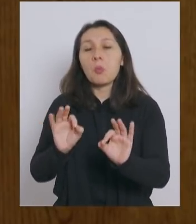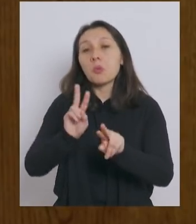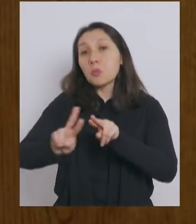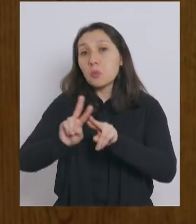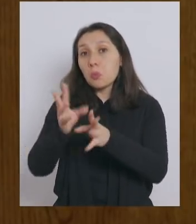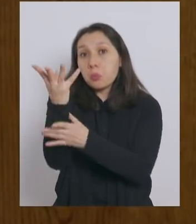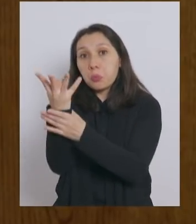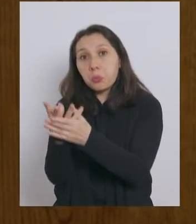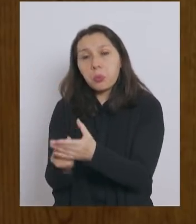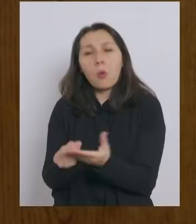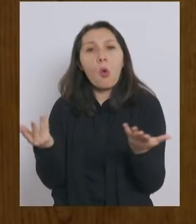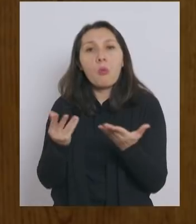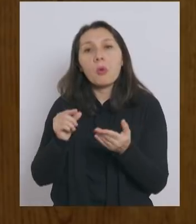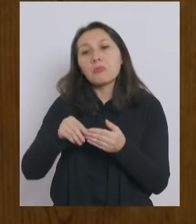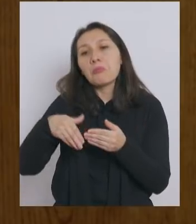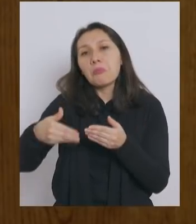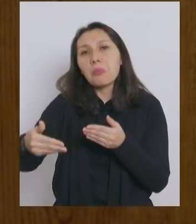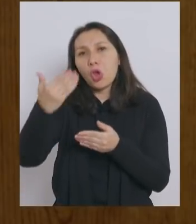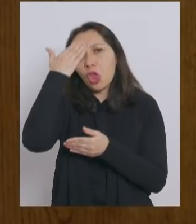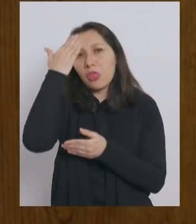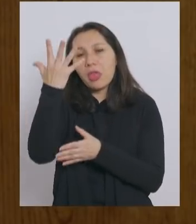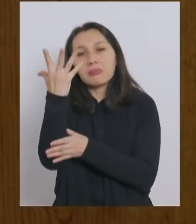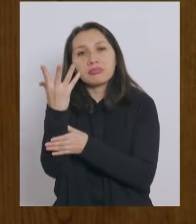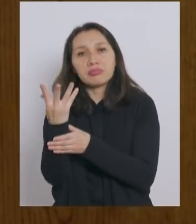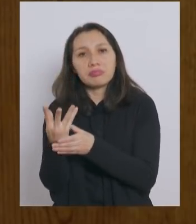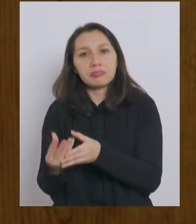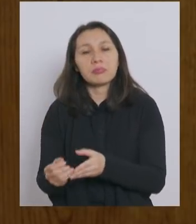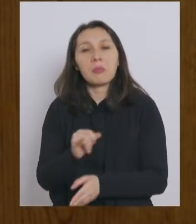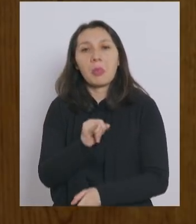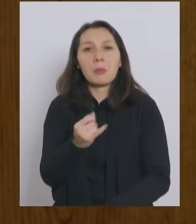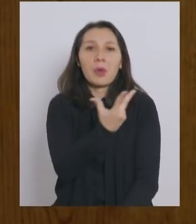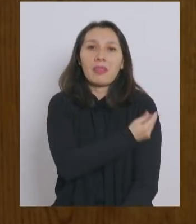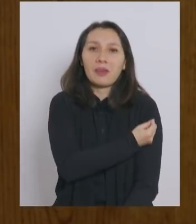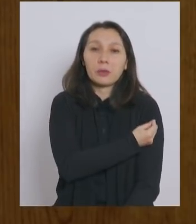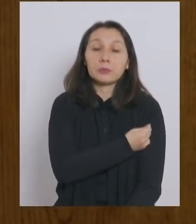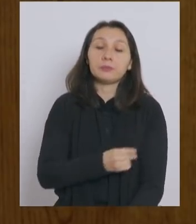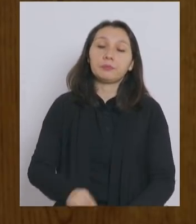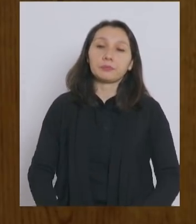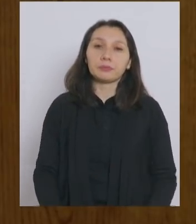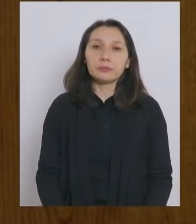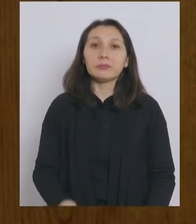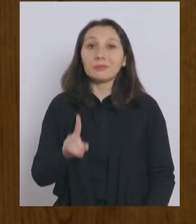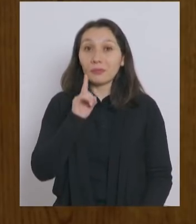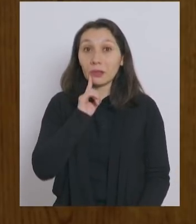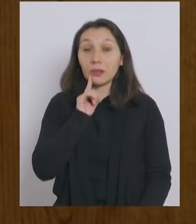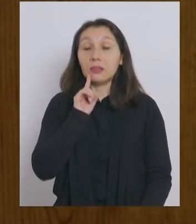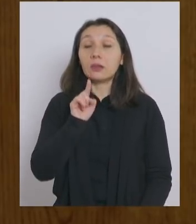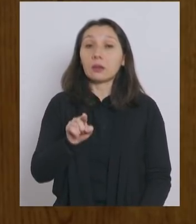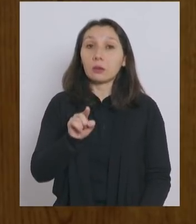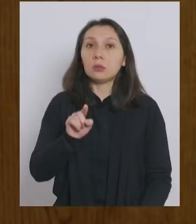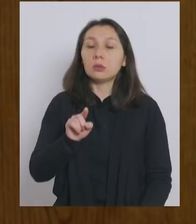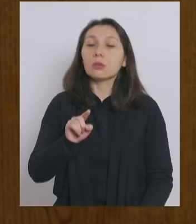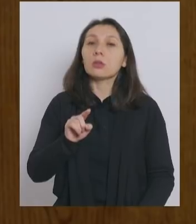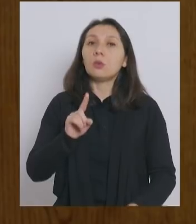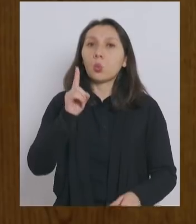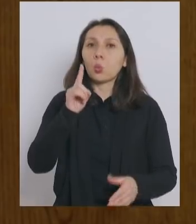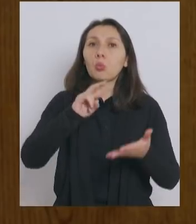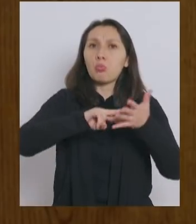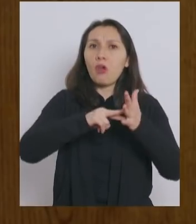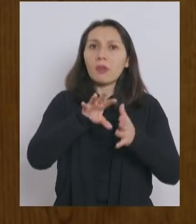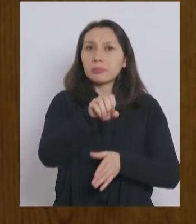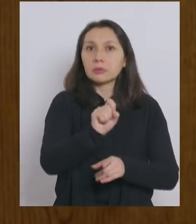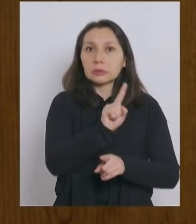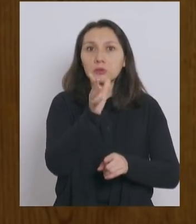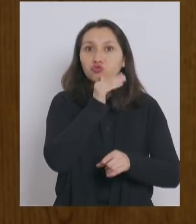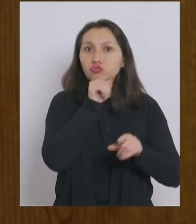resolvieron a los pocos días luego de la administración. Hay una reacción adversa que no fue detectada